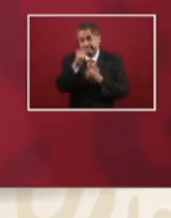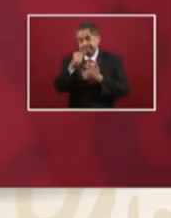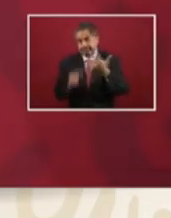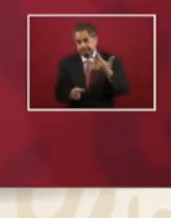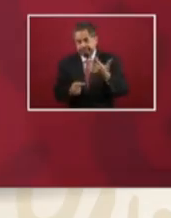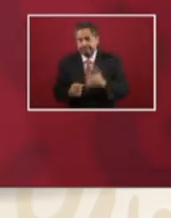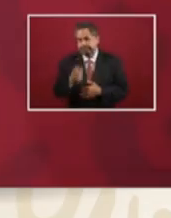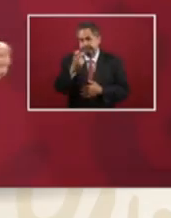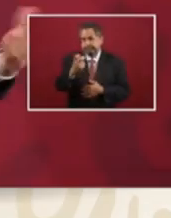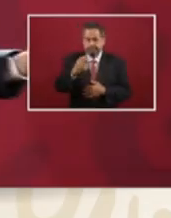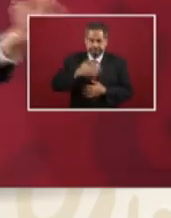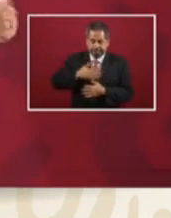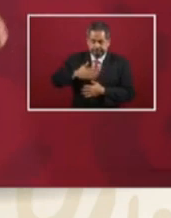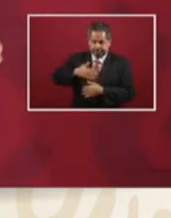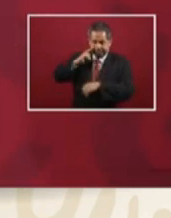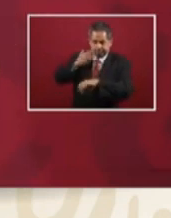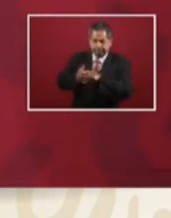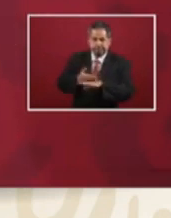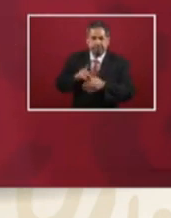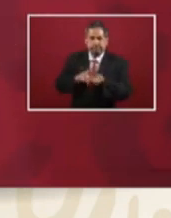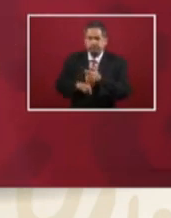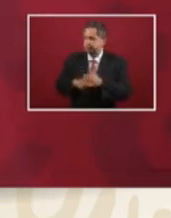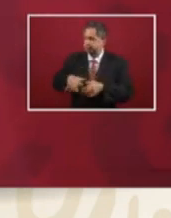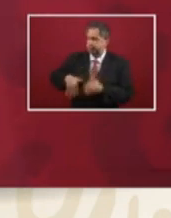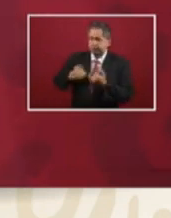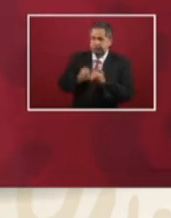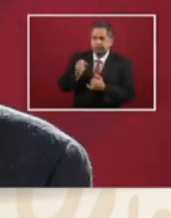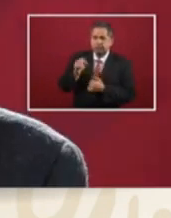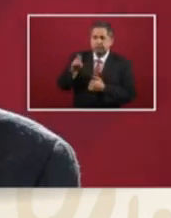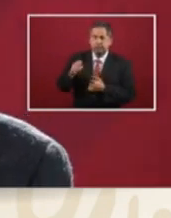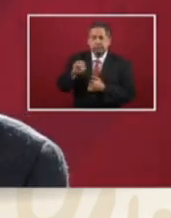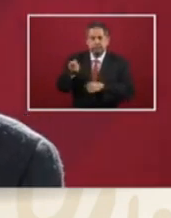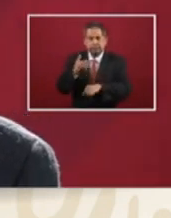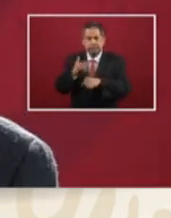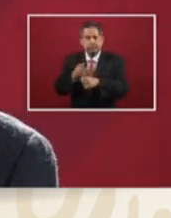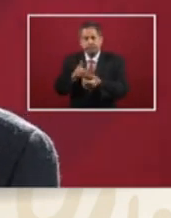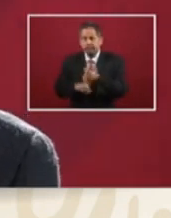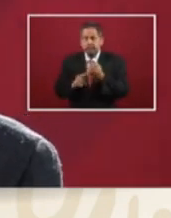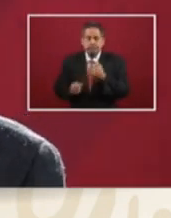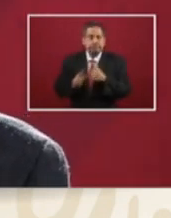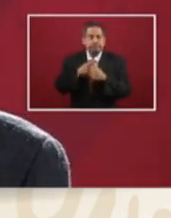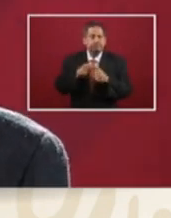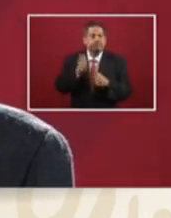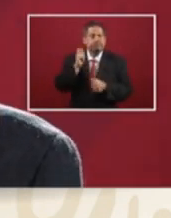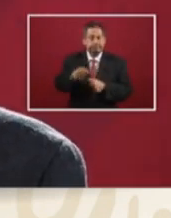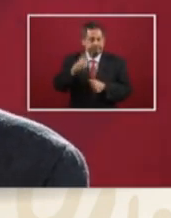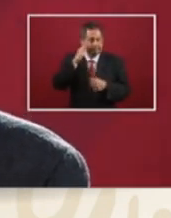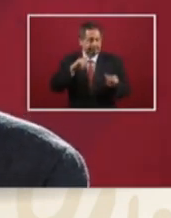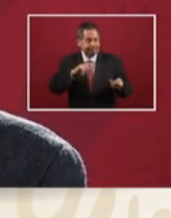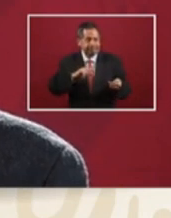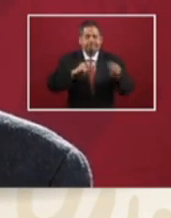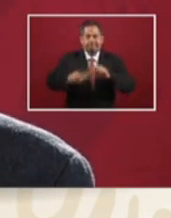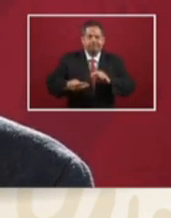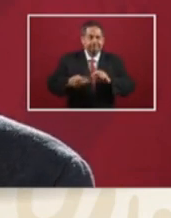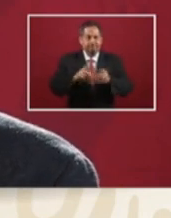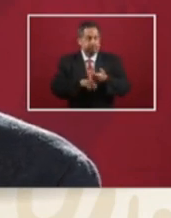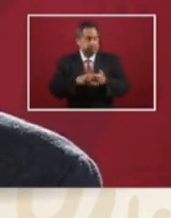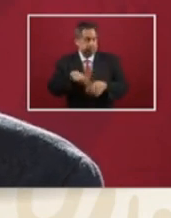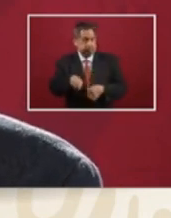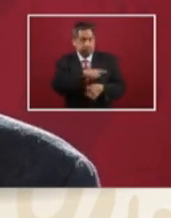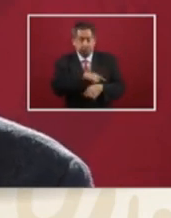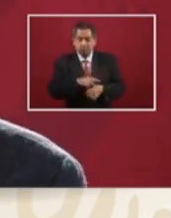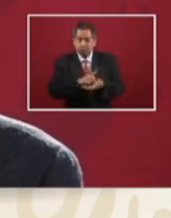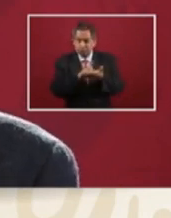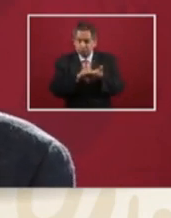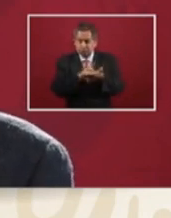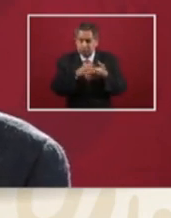Mi papel aquí va a ser tratar, como ya lo decía también el subsecretario, en primer lugar, de dar un giro de la criminalización y la mano